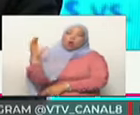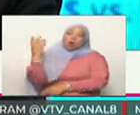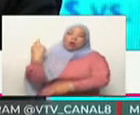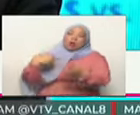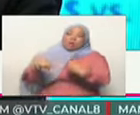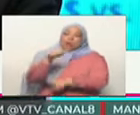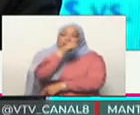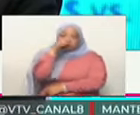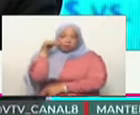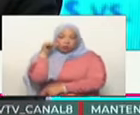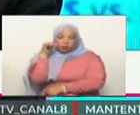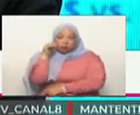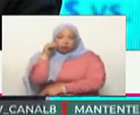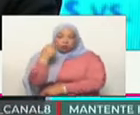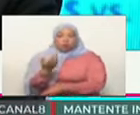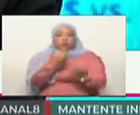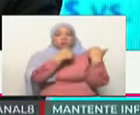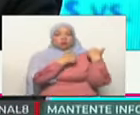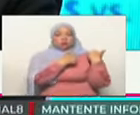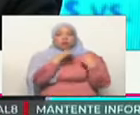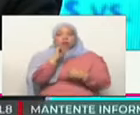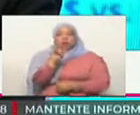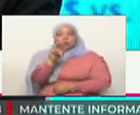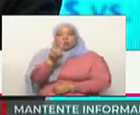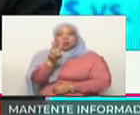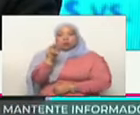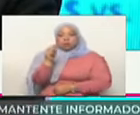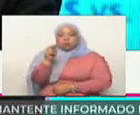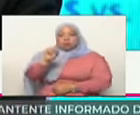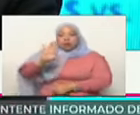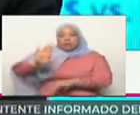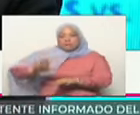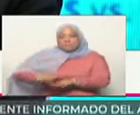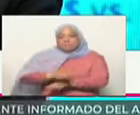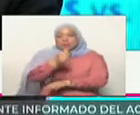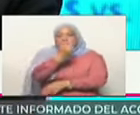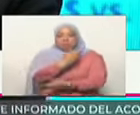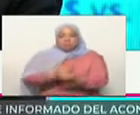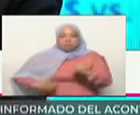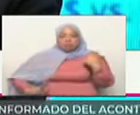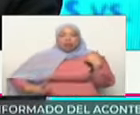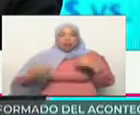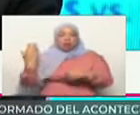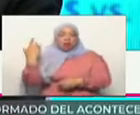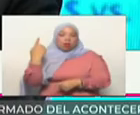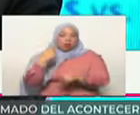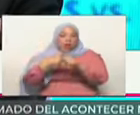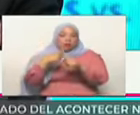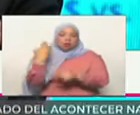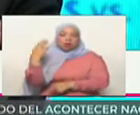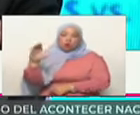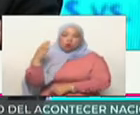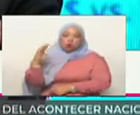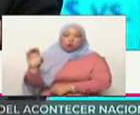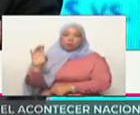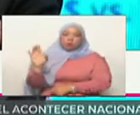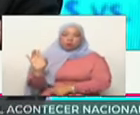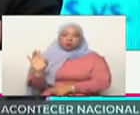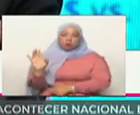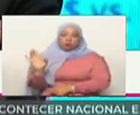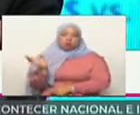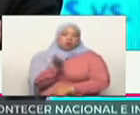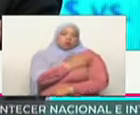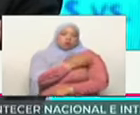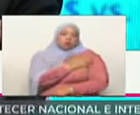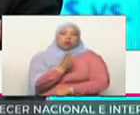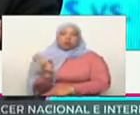narcotraficante que representa Iván Duque, uno de los principales financistas y propulsores de la ultraderecha